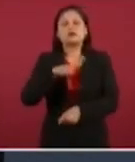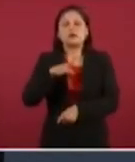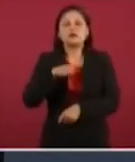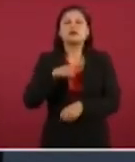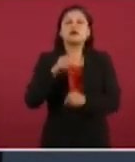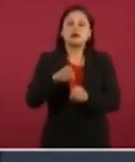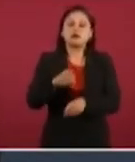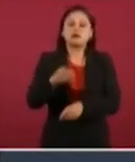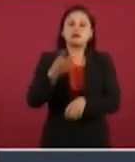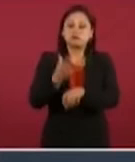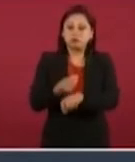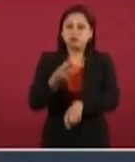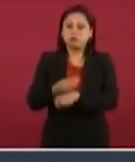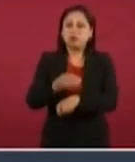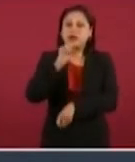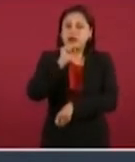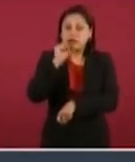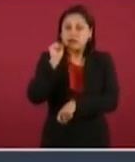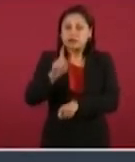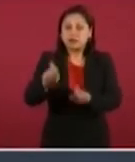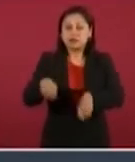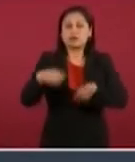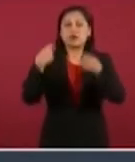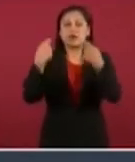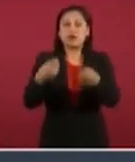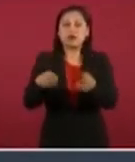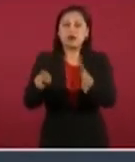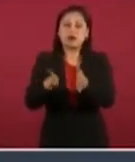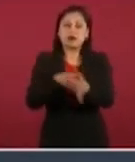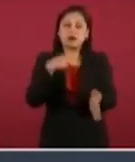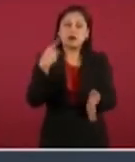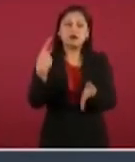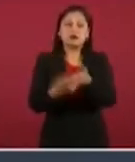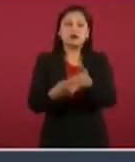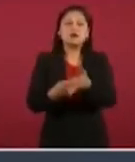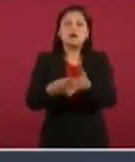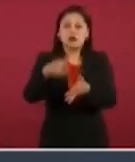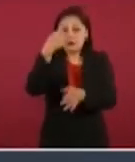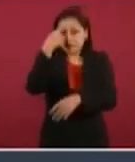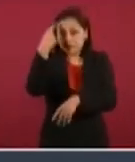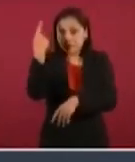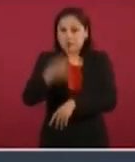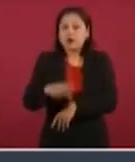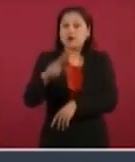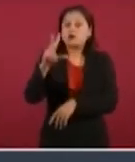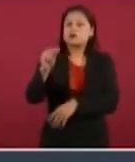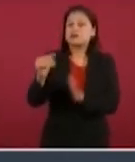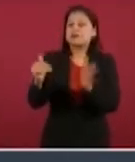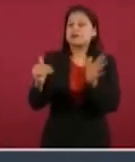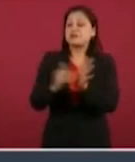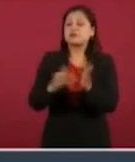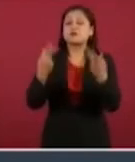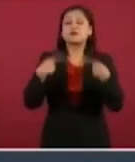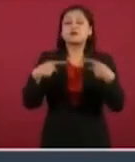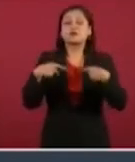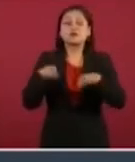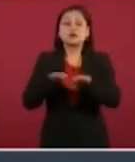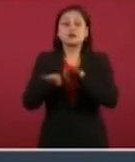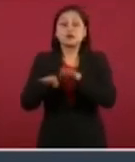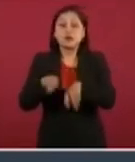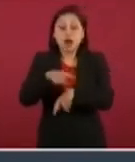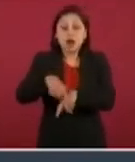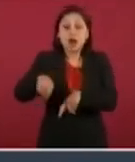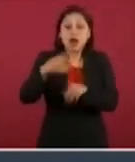basificación en el sexenio de más de 80 mil trabajadores que llevan mucho